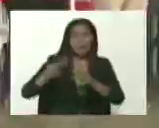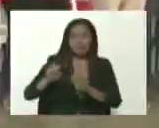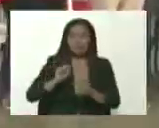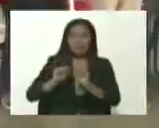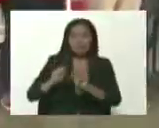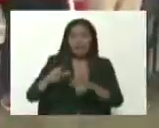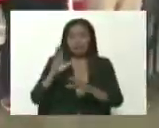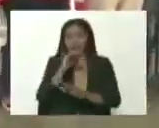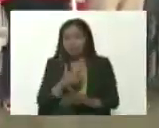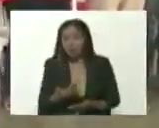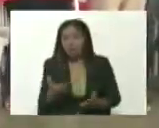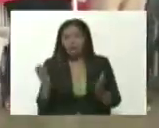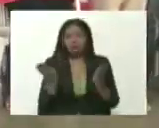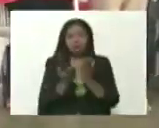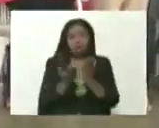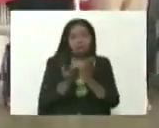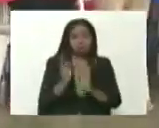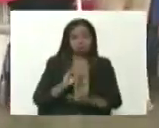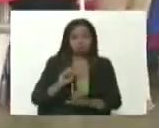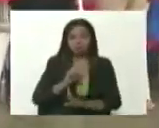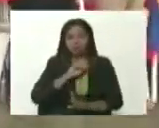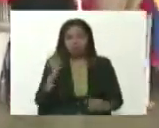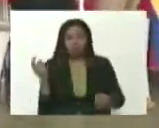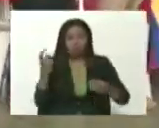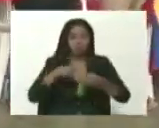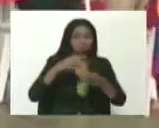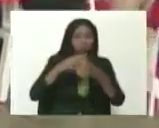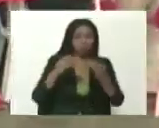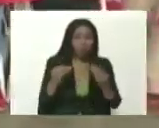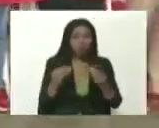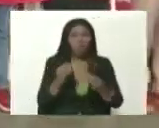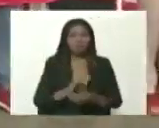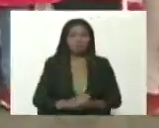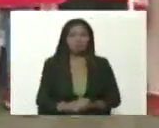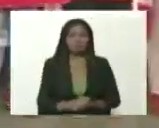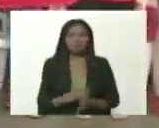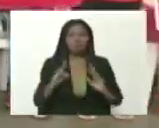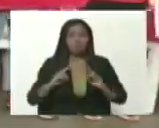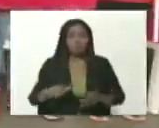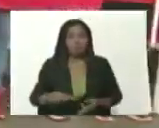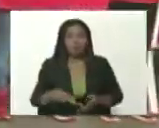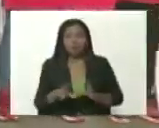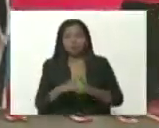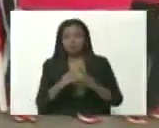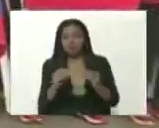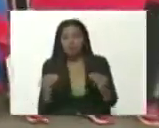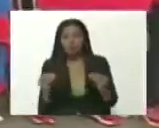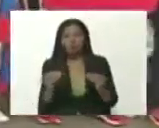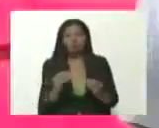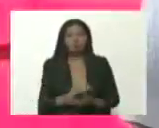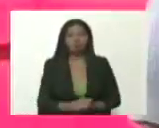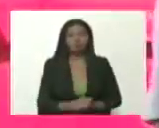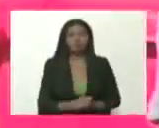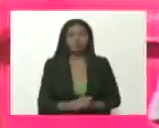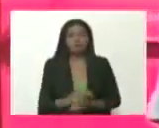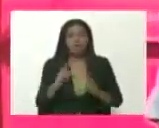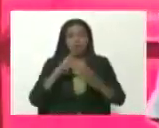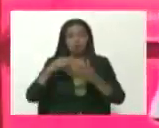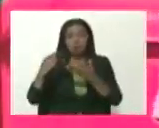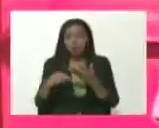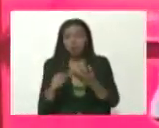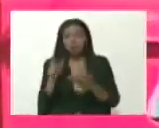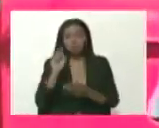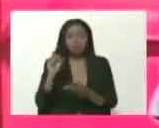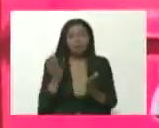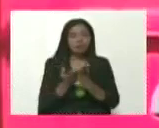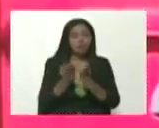sin su derecho a estudiar. Ningún niño se quedará sin su uniforme. Ningún niño se quedará sin sus útiles escolares,